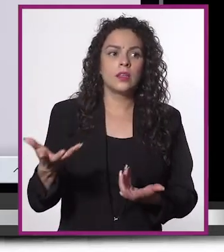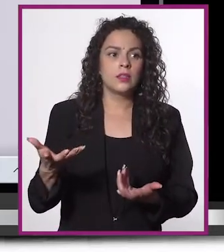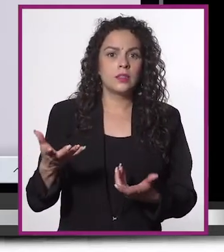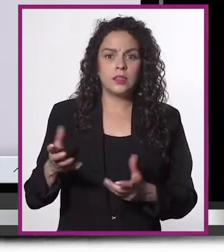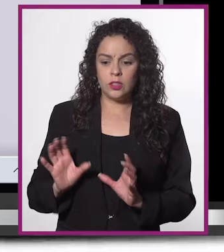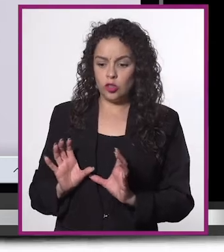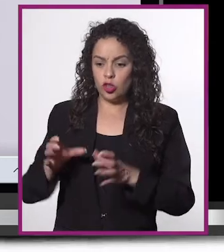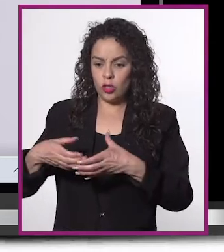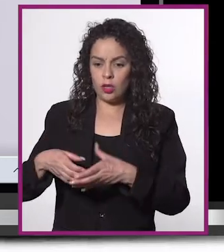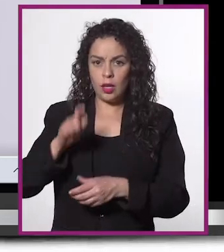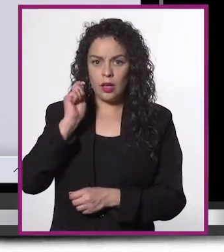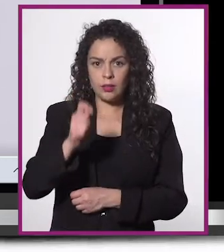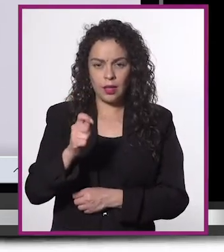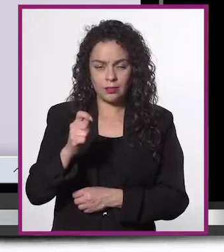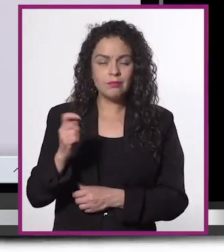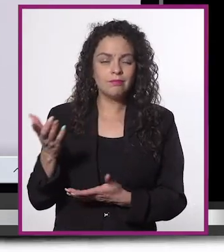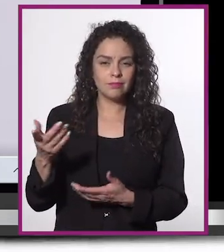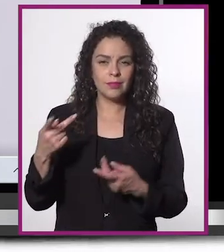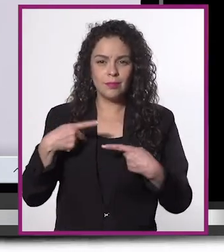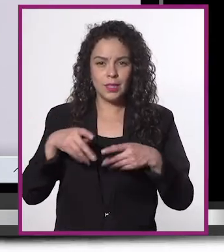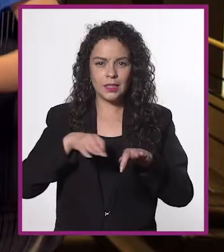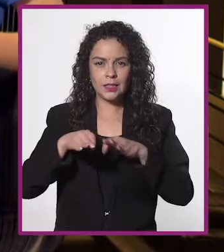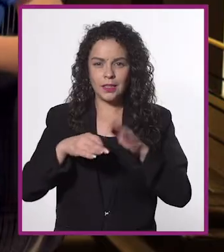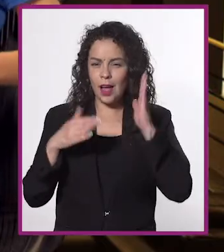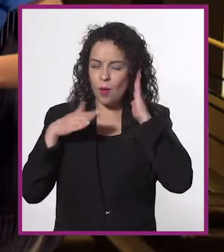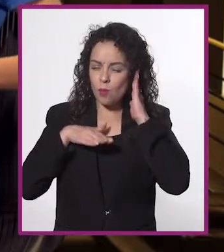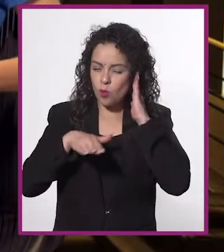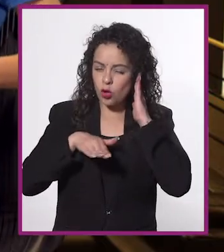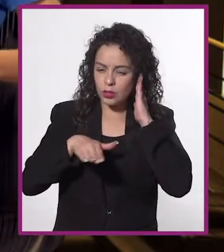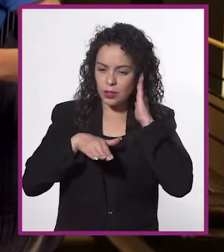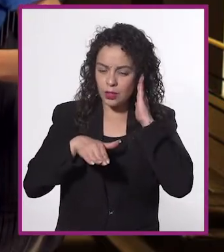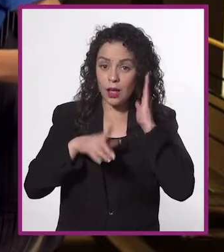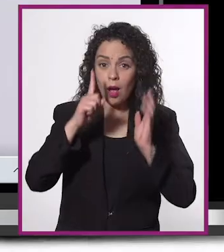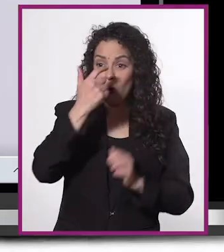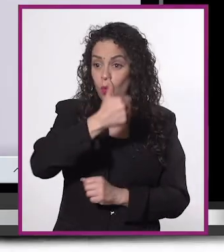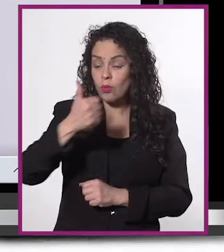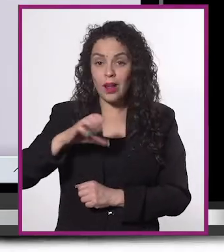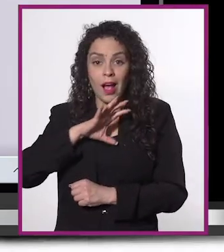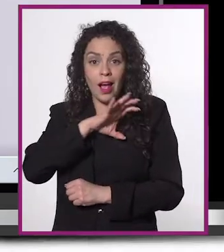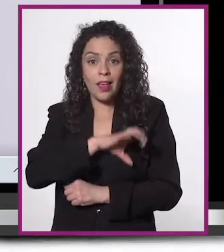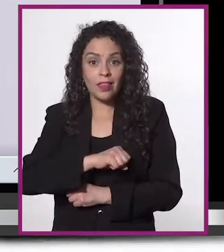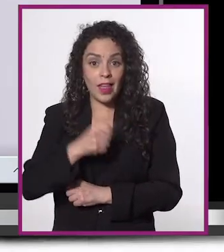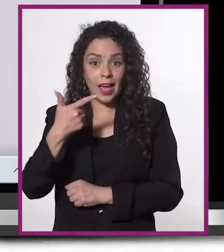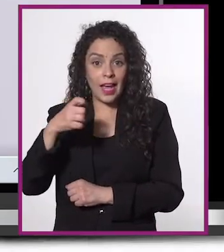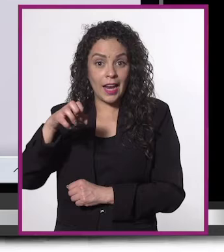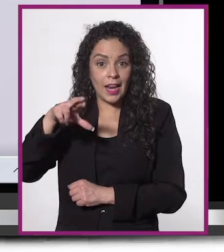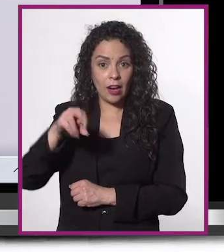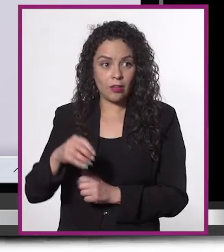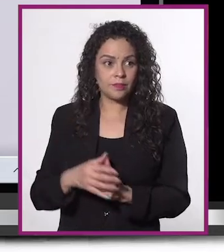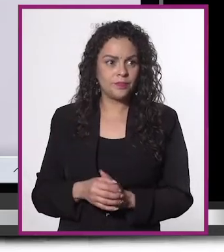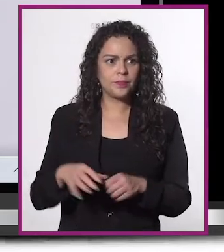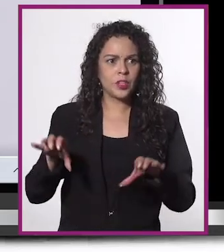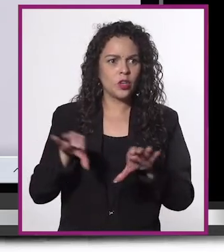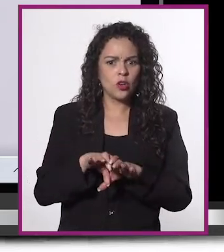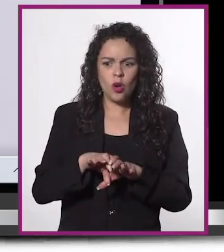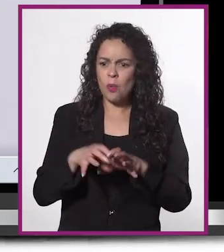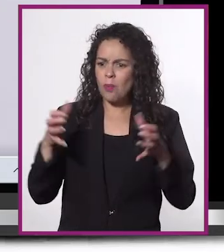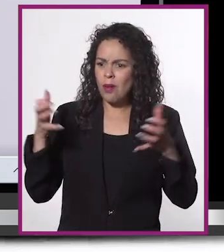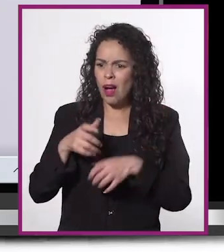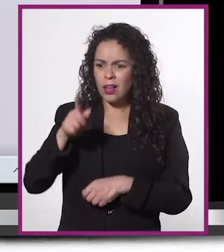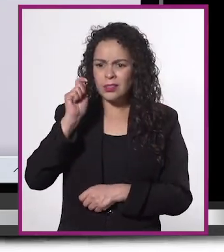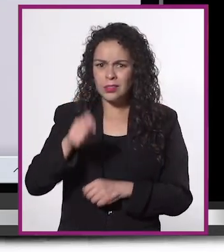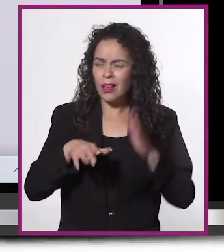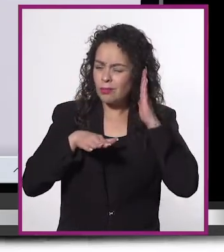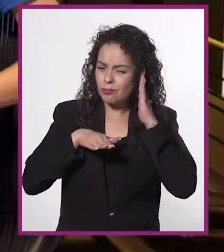DJs y cada uno tiene preferencia por un género. ¿Cómo llegas a ser DJ? Tengo personas cercanas que se dedican a